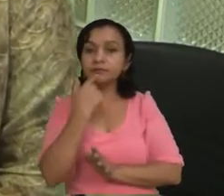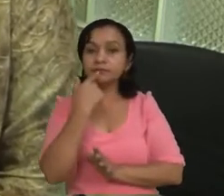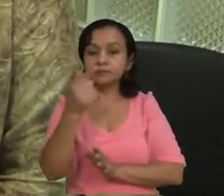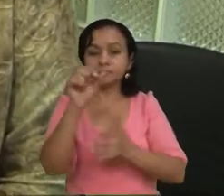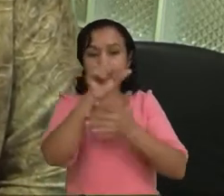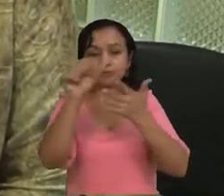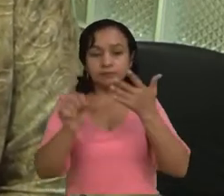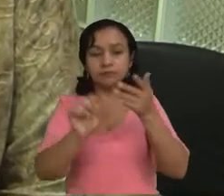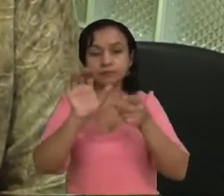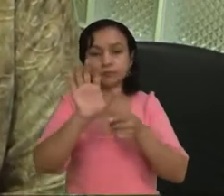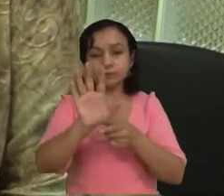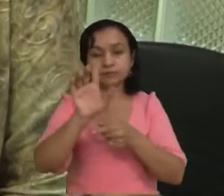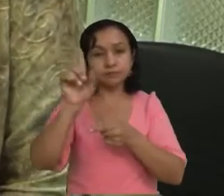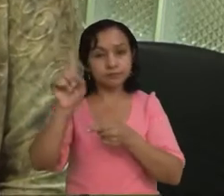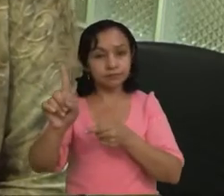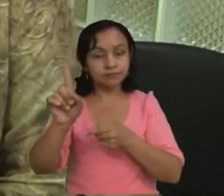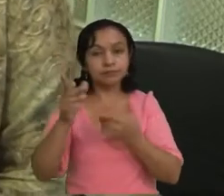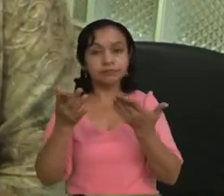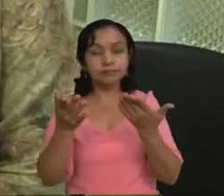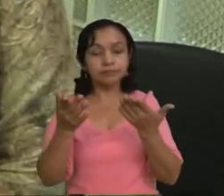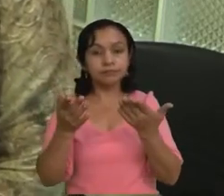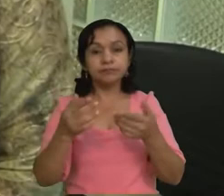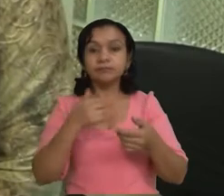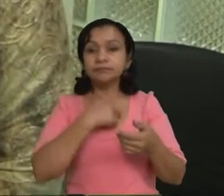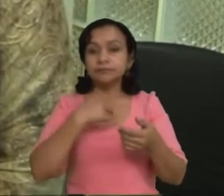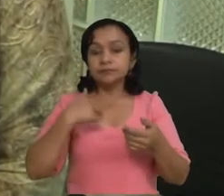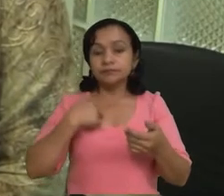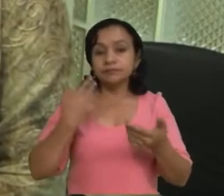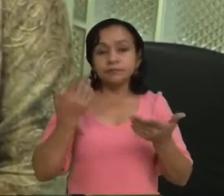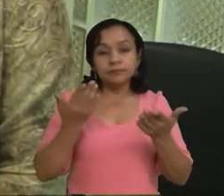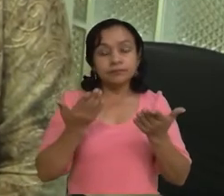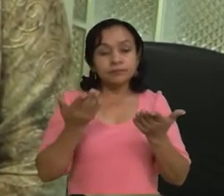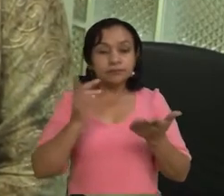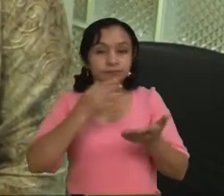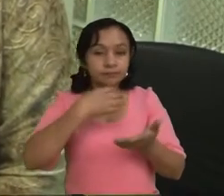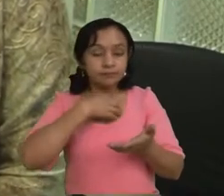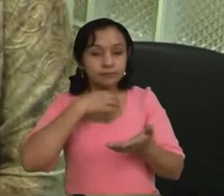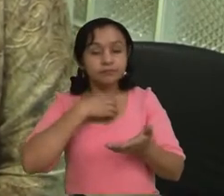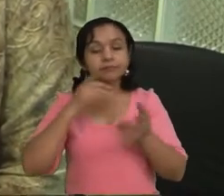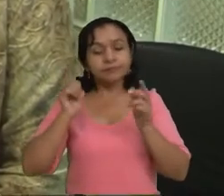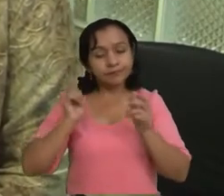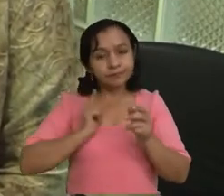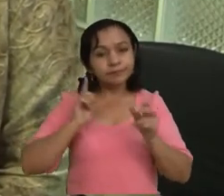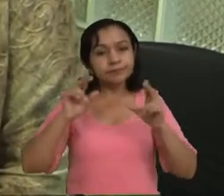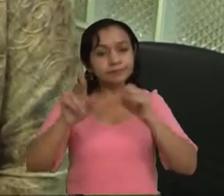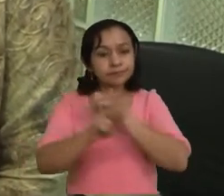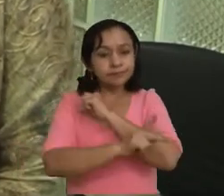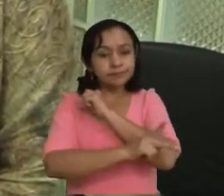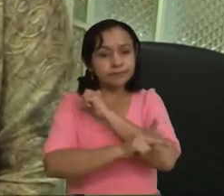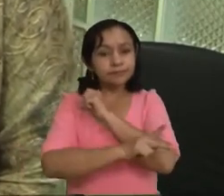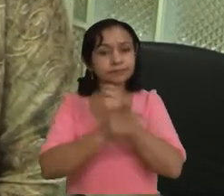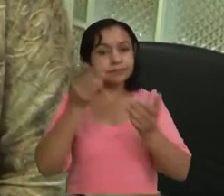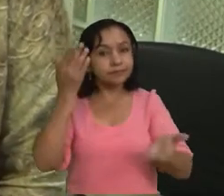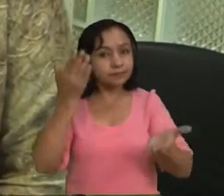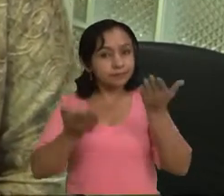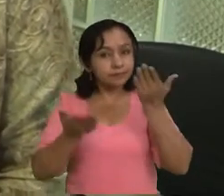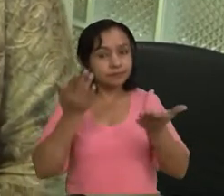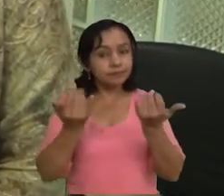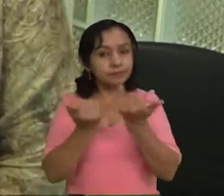artículo 51 que era según la tecnología que tuviese el país y según